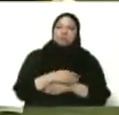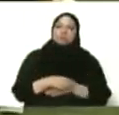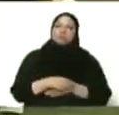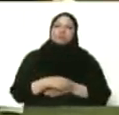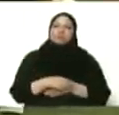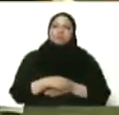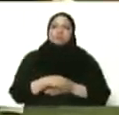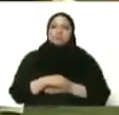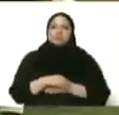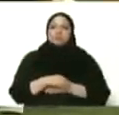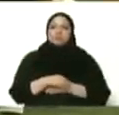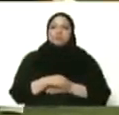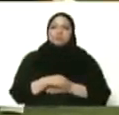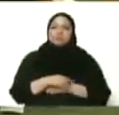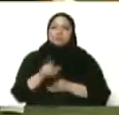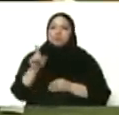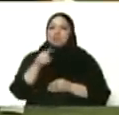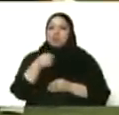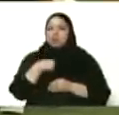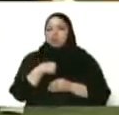como expresidente. Y dijo,